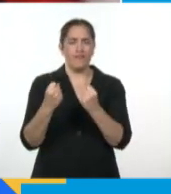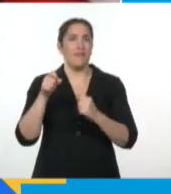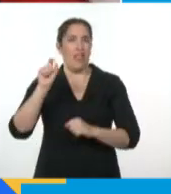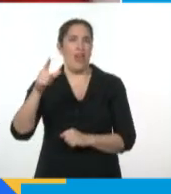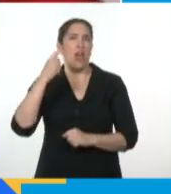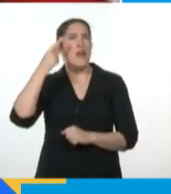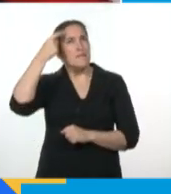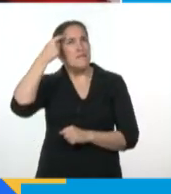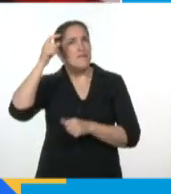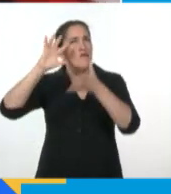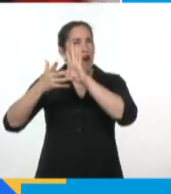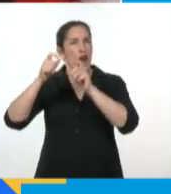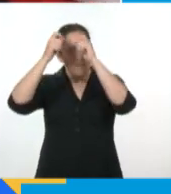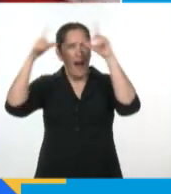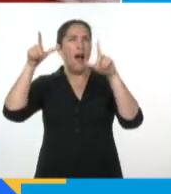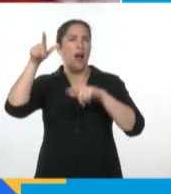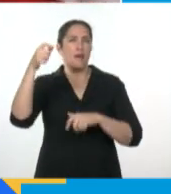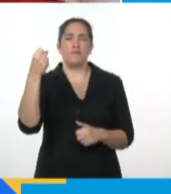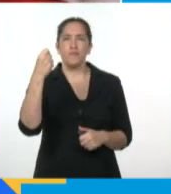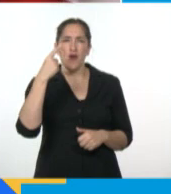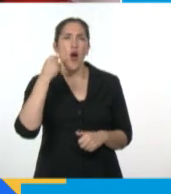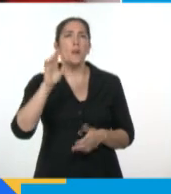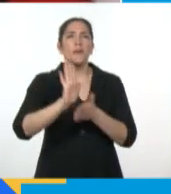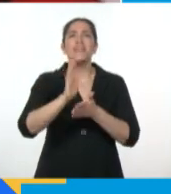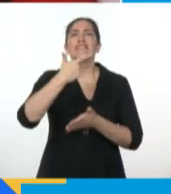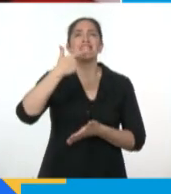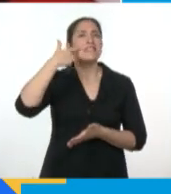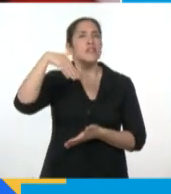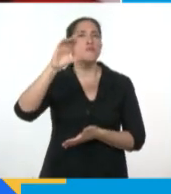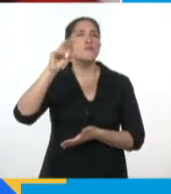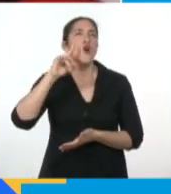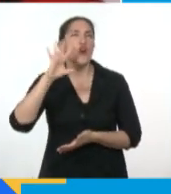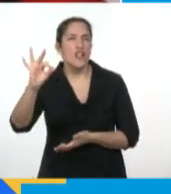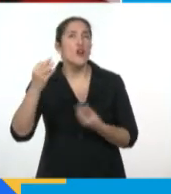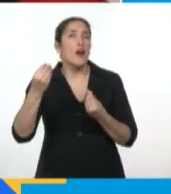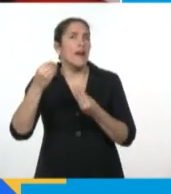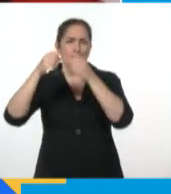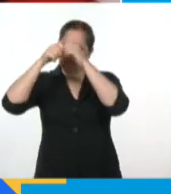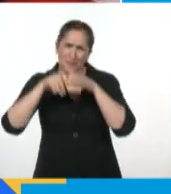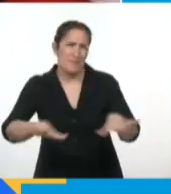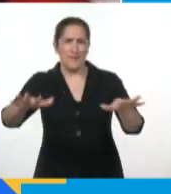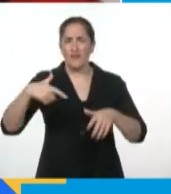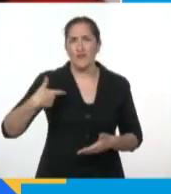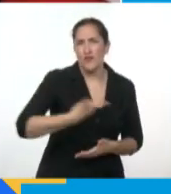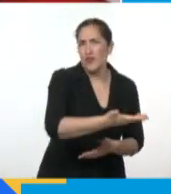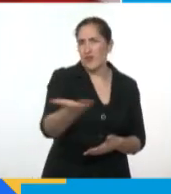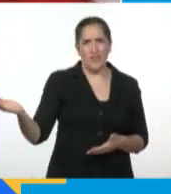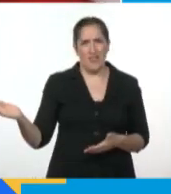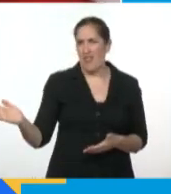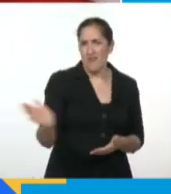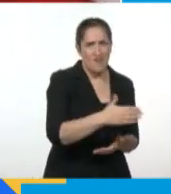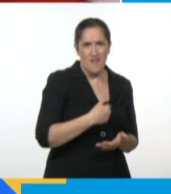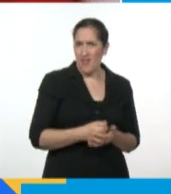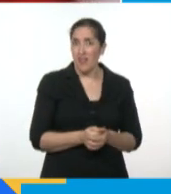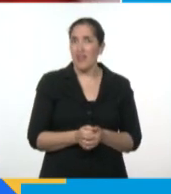patriarcado. ¿Qué decimos con dominio simbólico? Decimos que es algo que permea toda la sociedad, esta